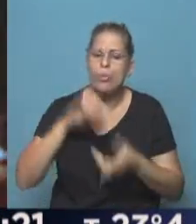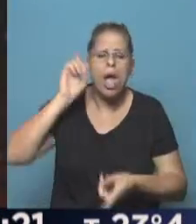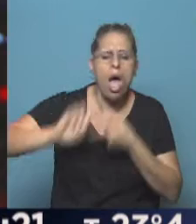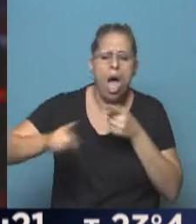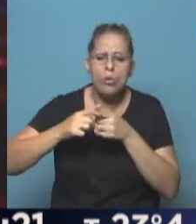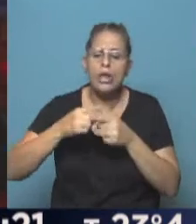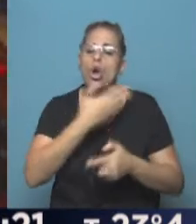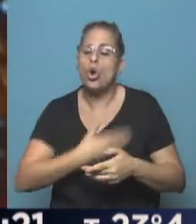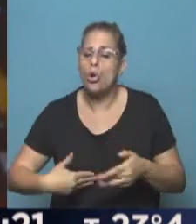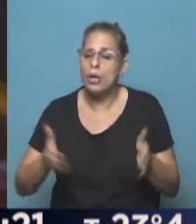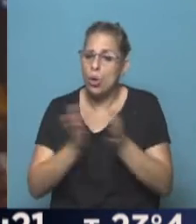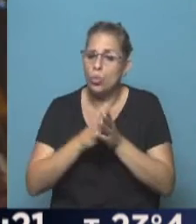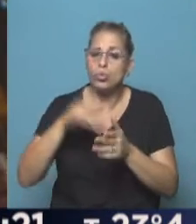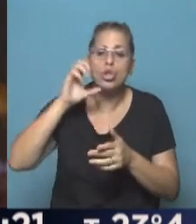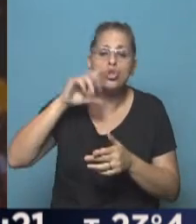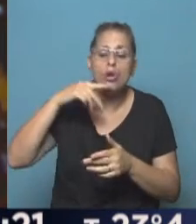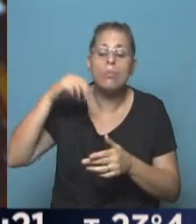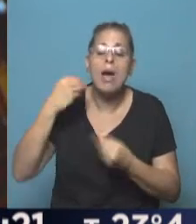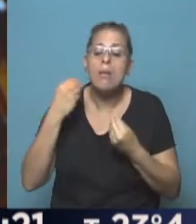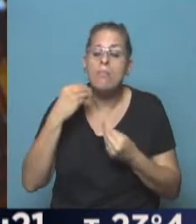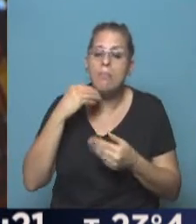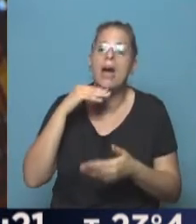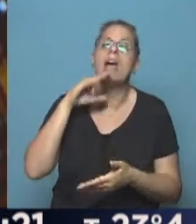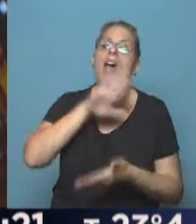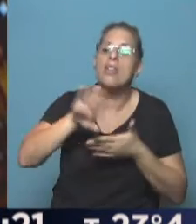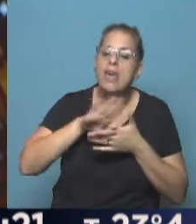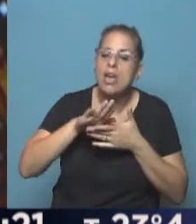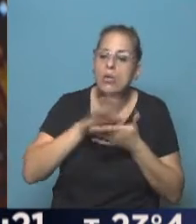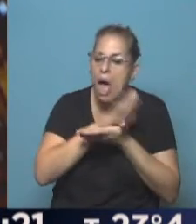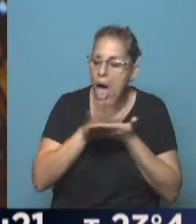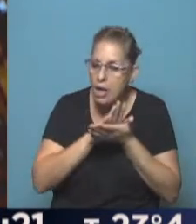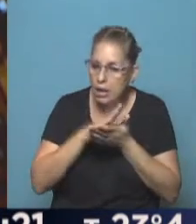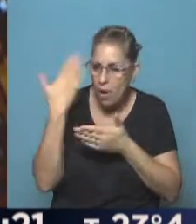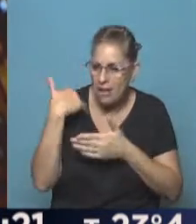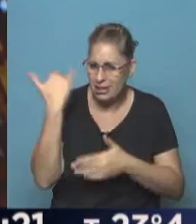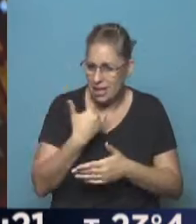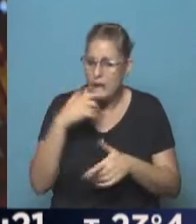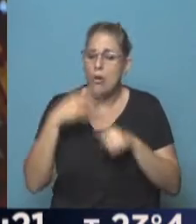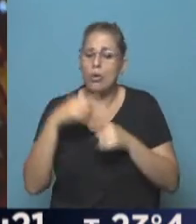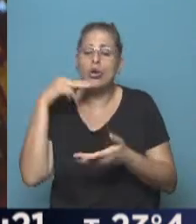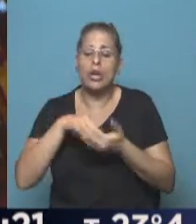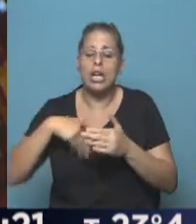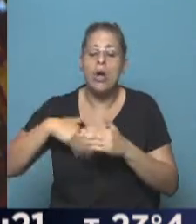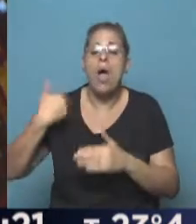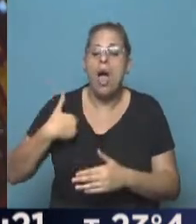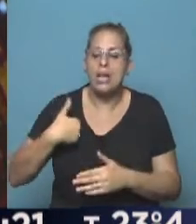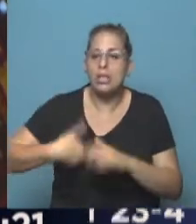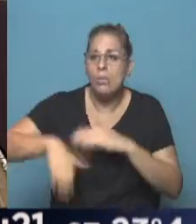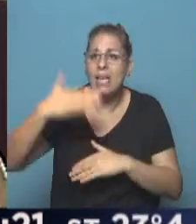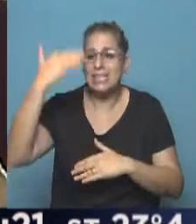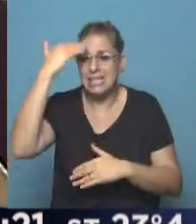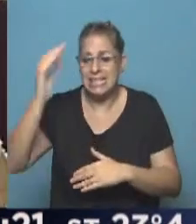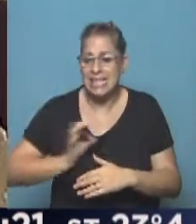del gobierno con el grupo SOCMA para saldar la deuda que tenía por el correo argentino desde hace más de 15 años.